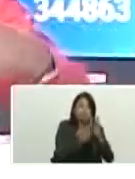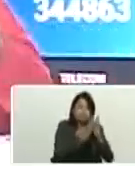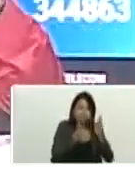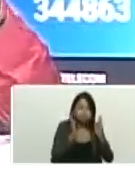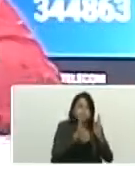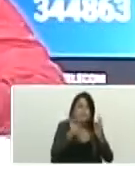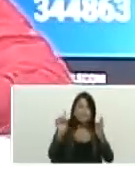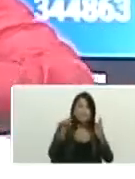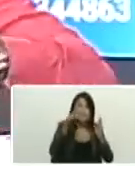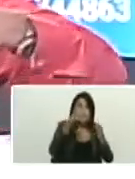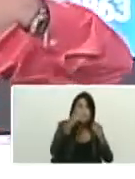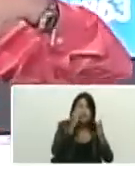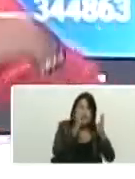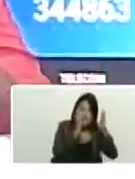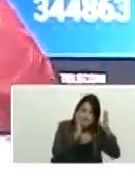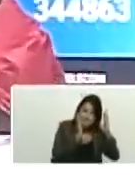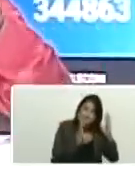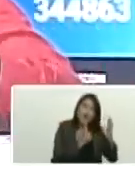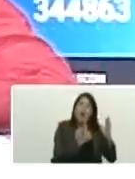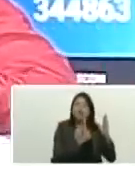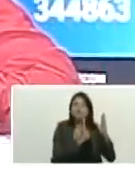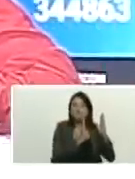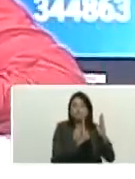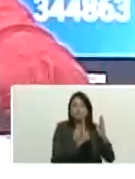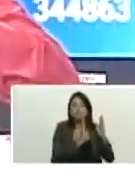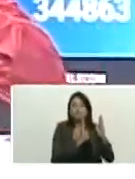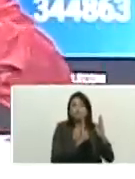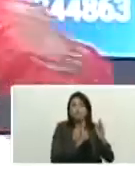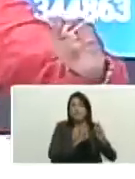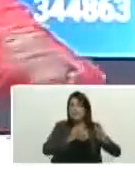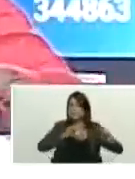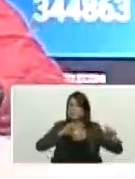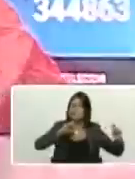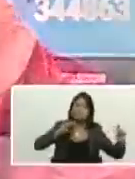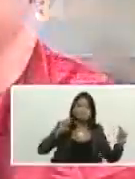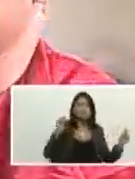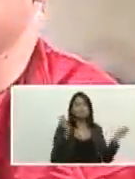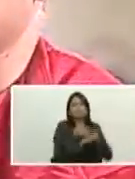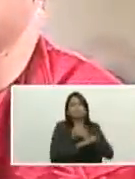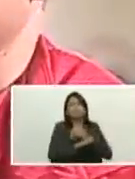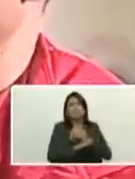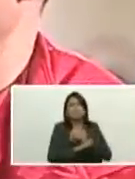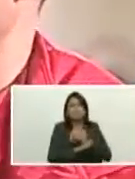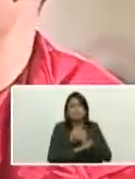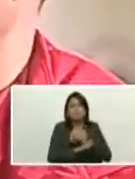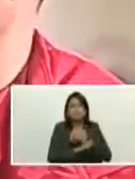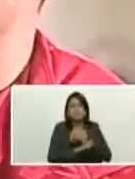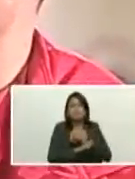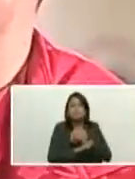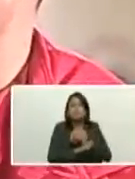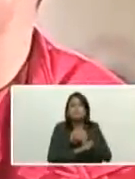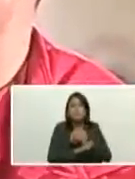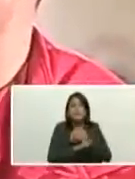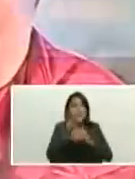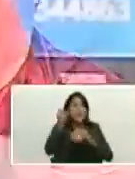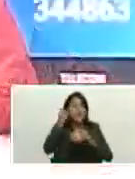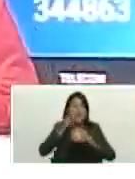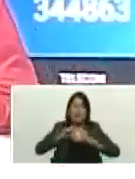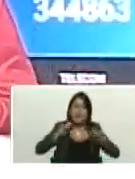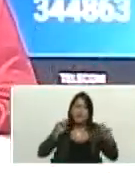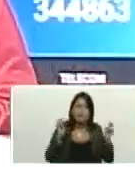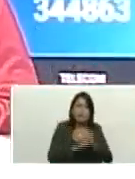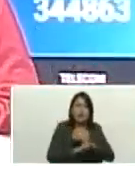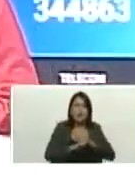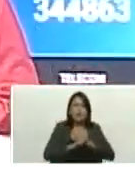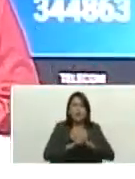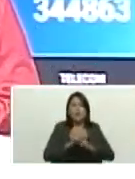de rebeliones colectivas, de rebeliones espirituales, de ruptura con el modelo de dominación ideológica,